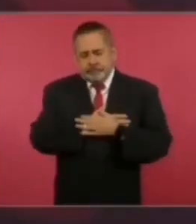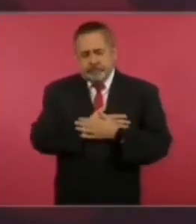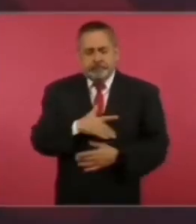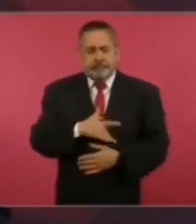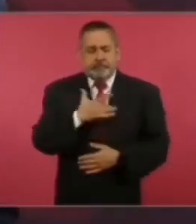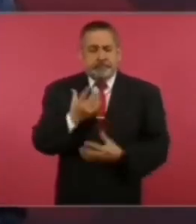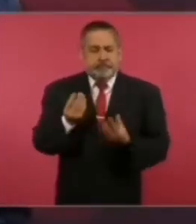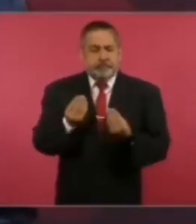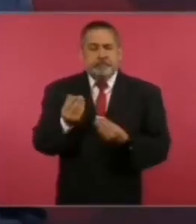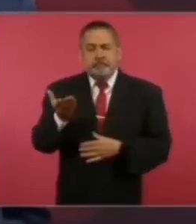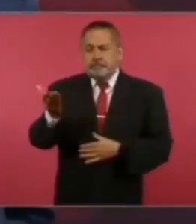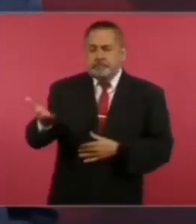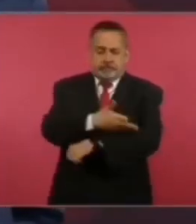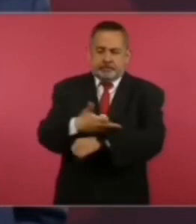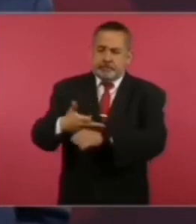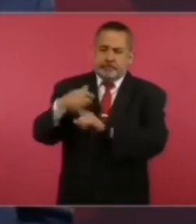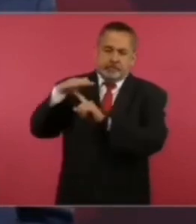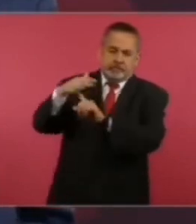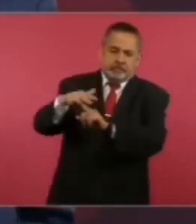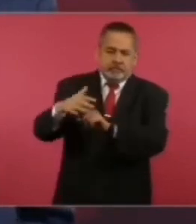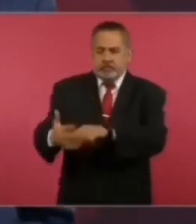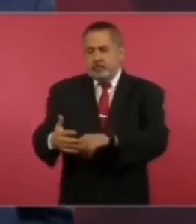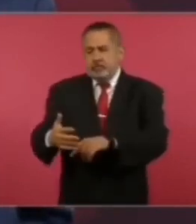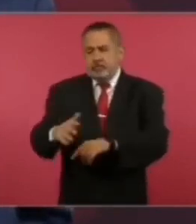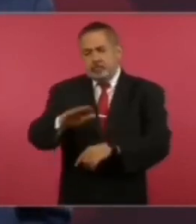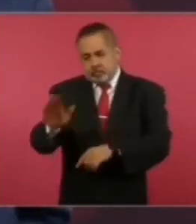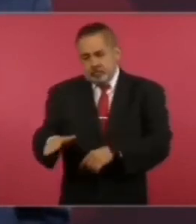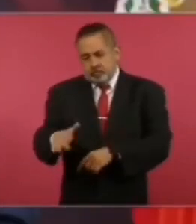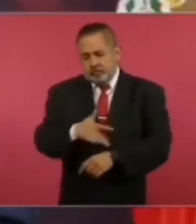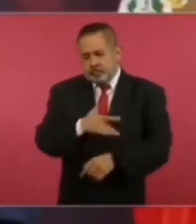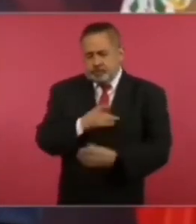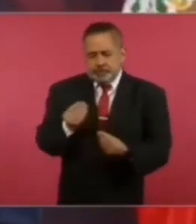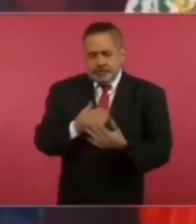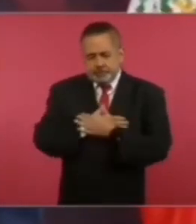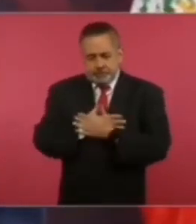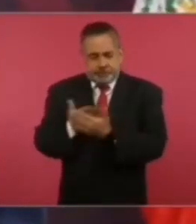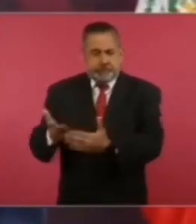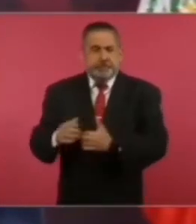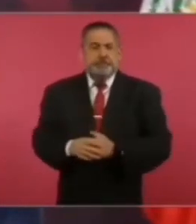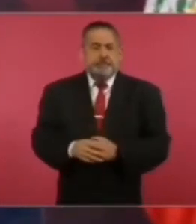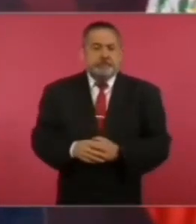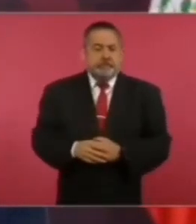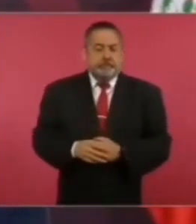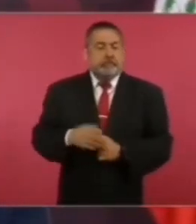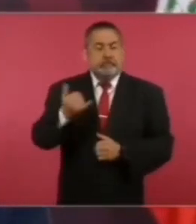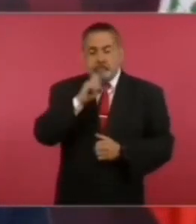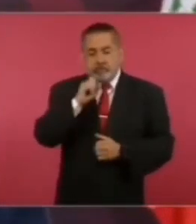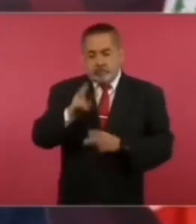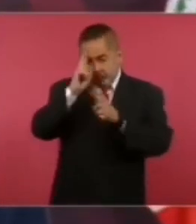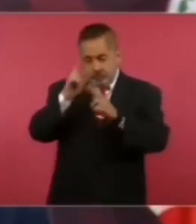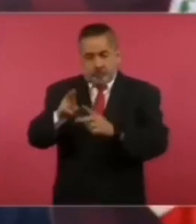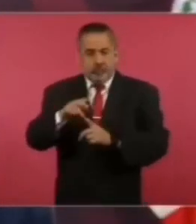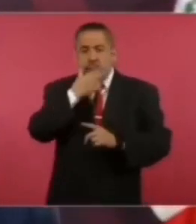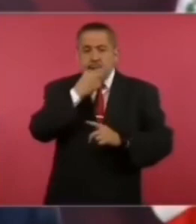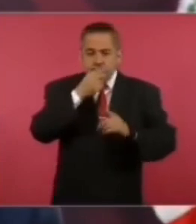a los familiares de los fallecidos y un homenaje al